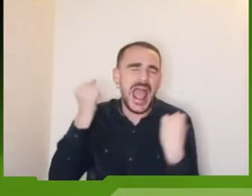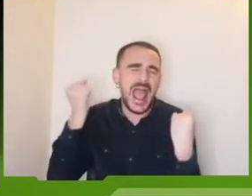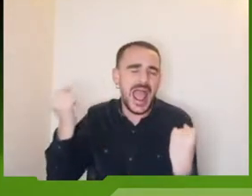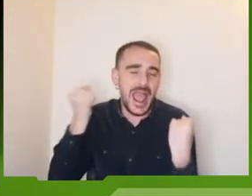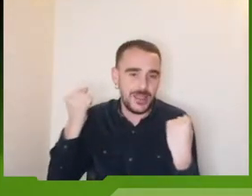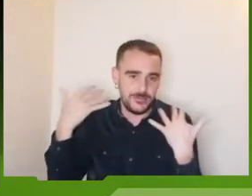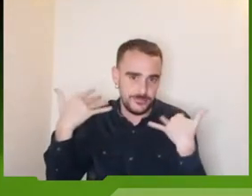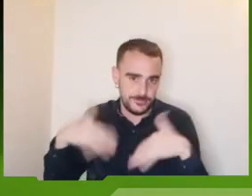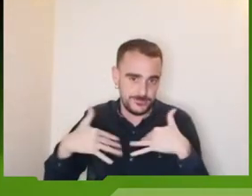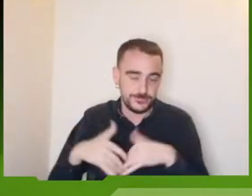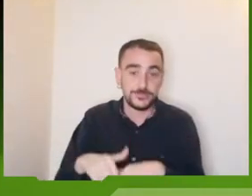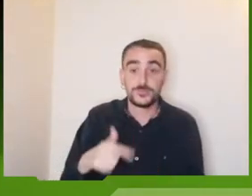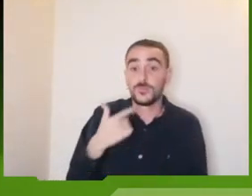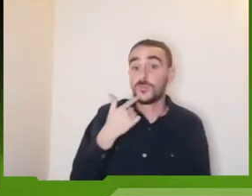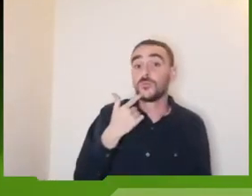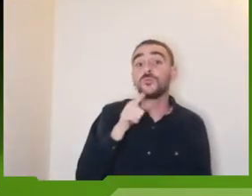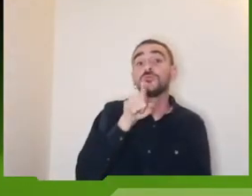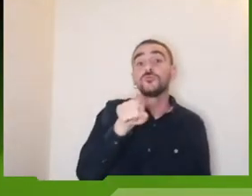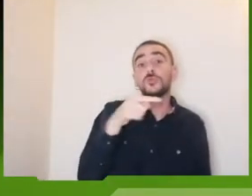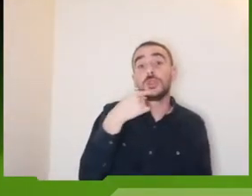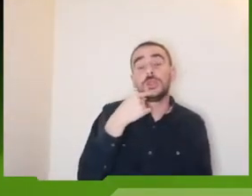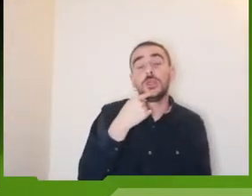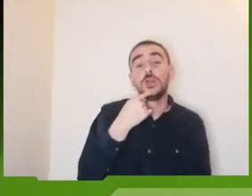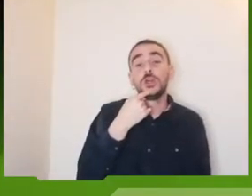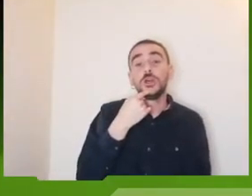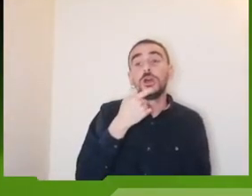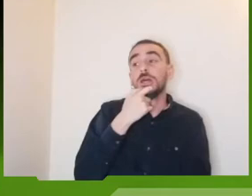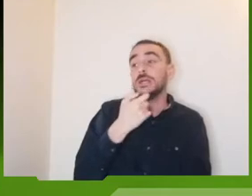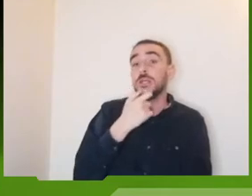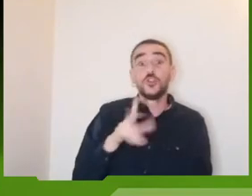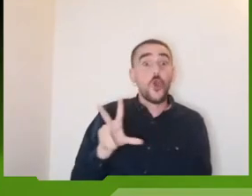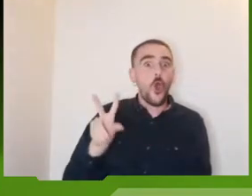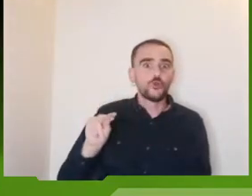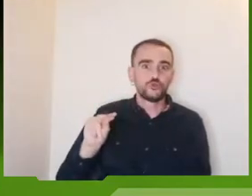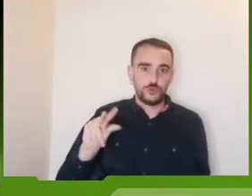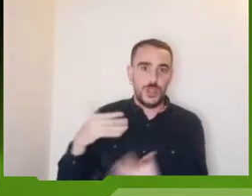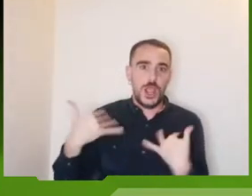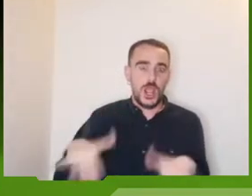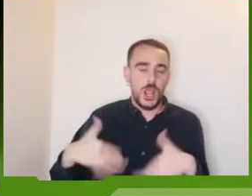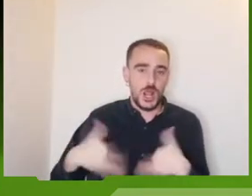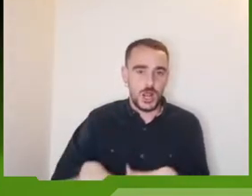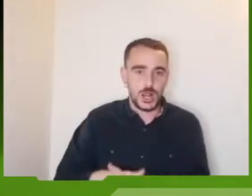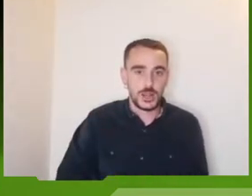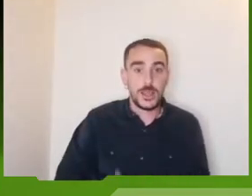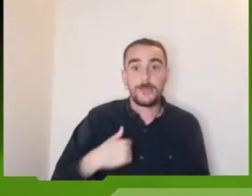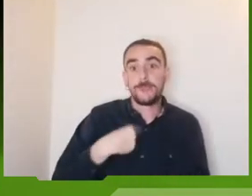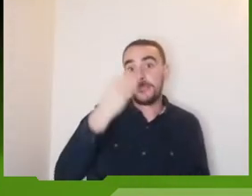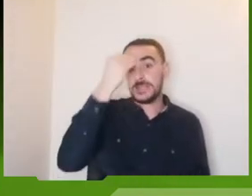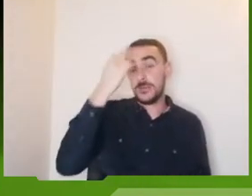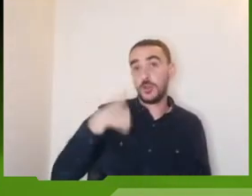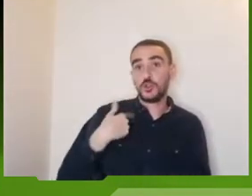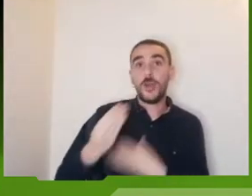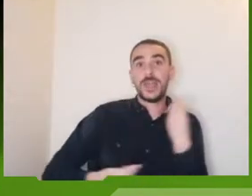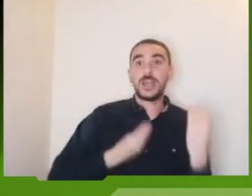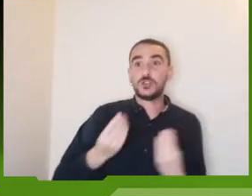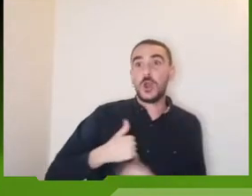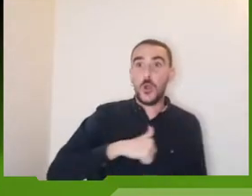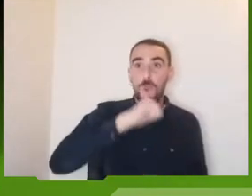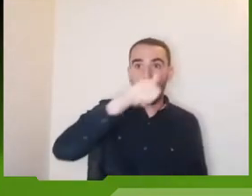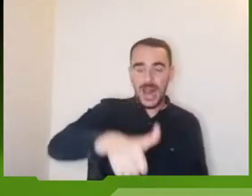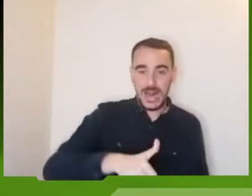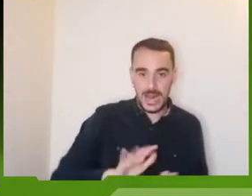Hostia, pensaba que me ibas a decir que estaba haciendo algo mal ya en el momento y digo, ¡oh, No, no, no.